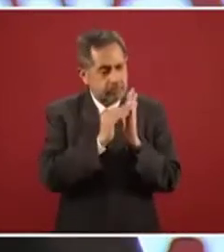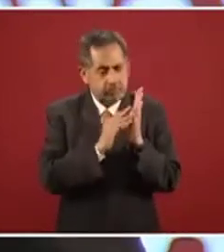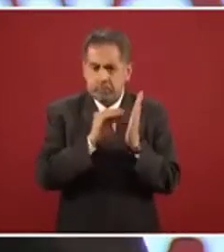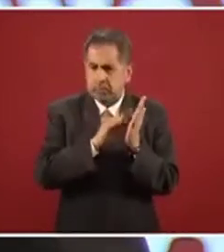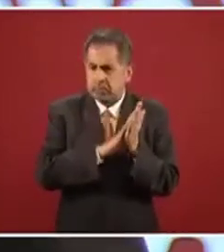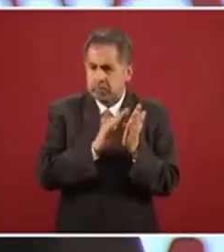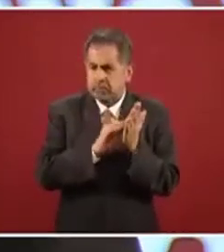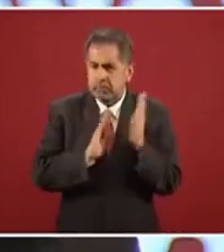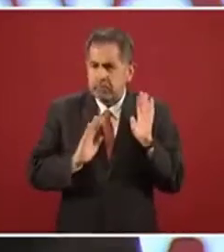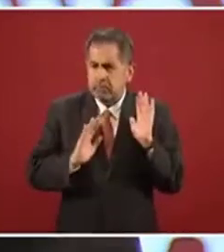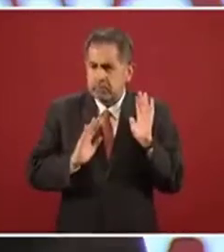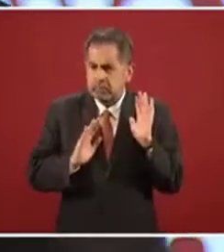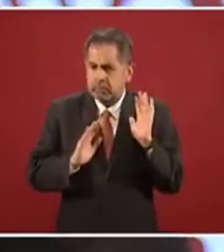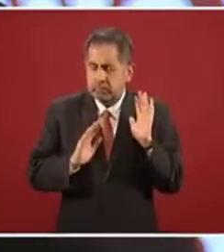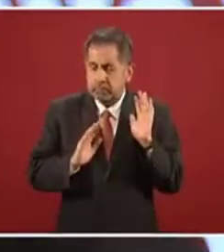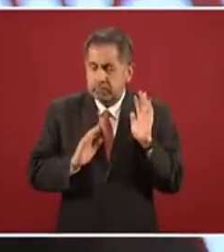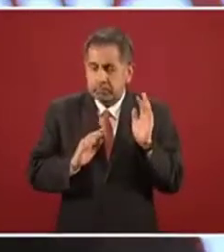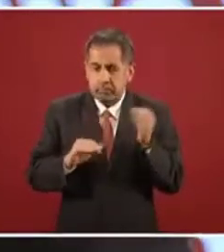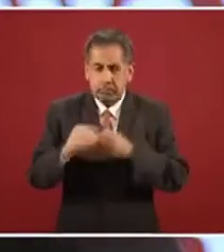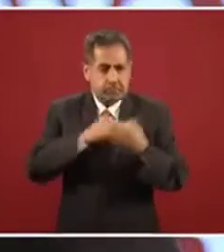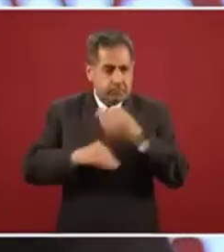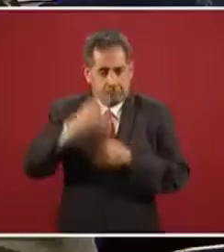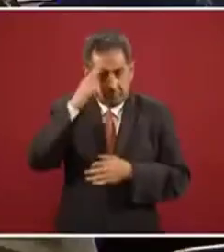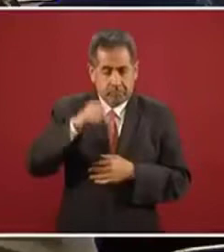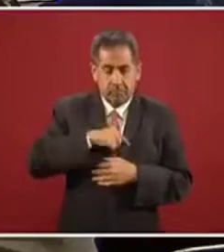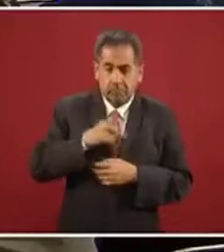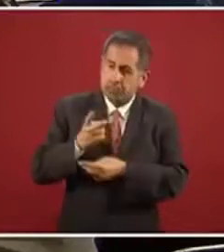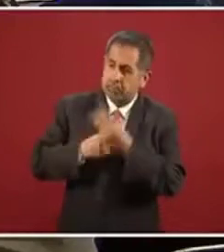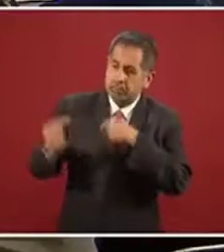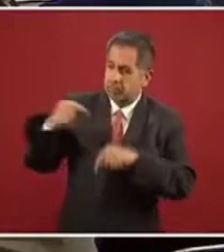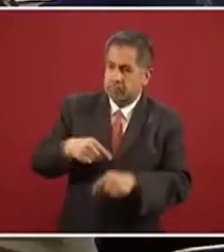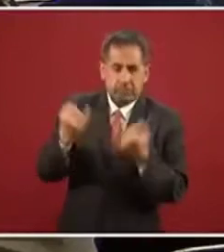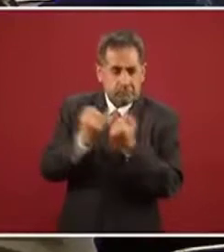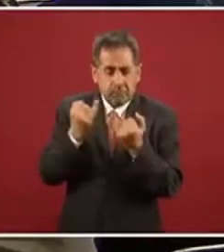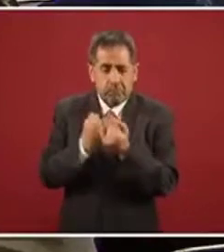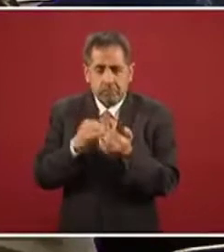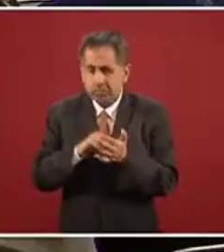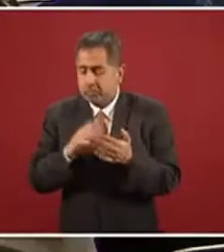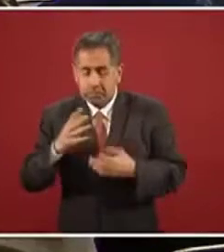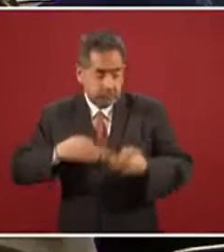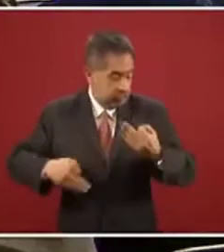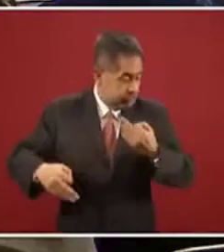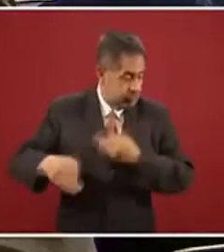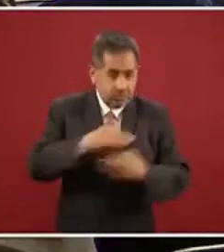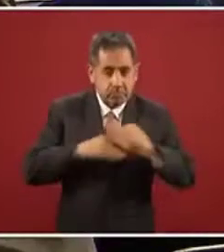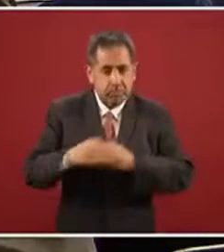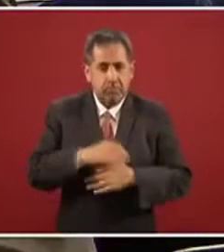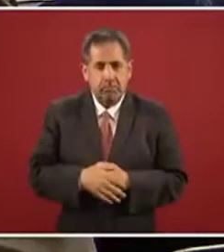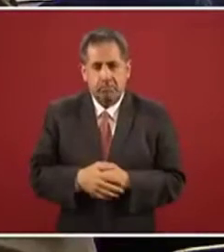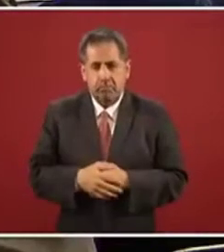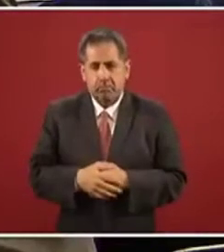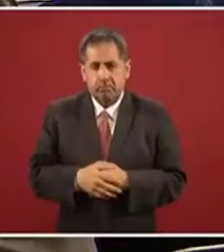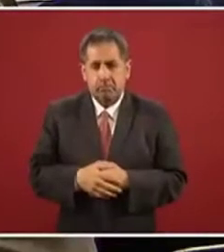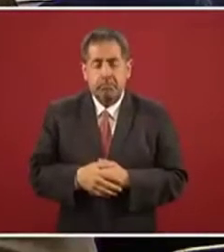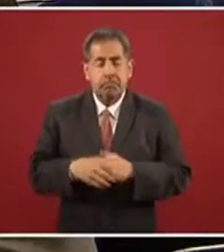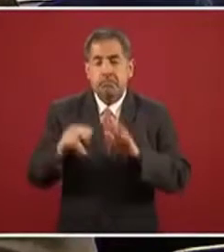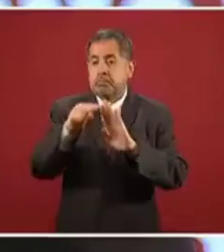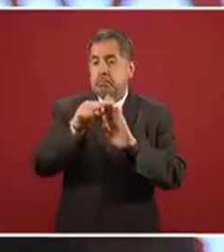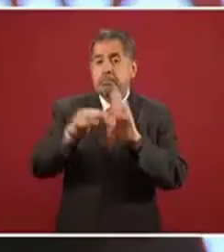sucede a todos, bueno, a los mexicanos, cuando llegamos de regreso a nuestro país. Se están aplicando normas